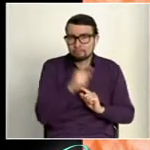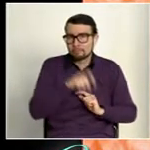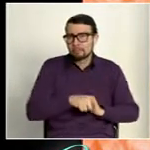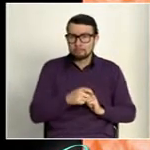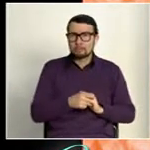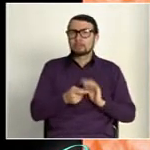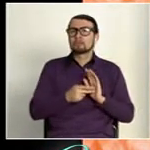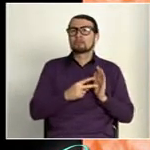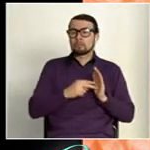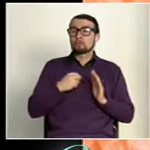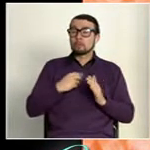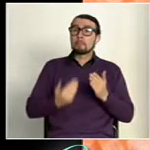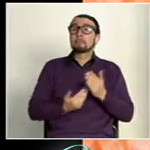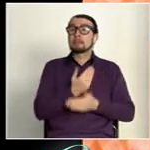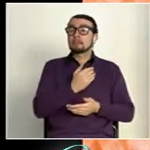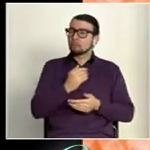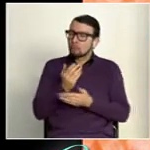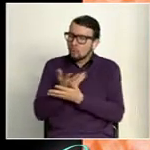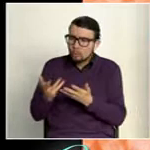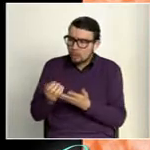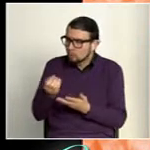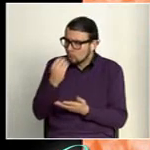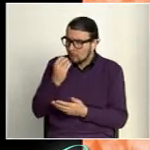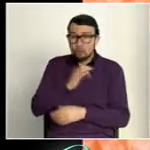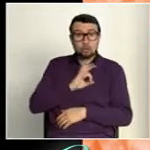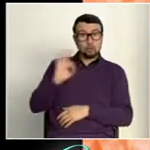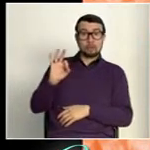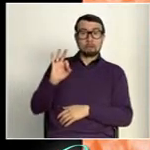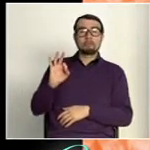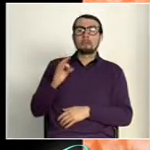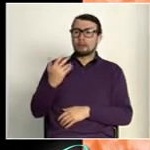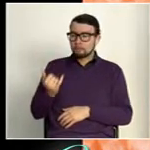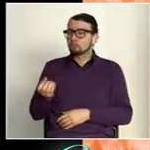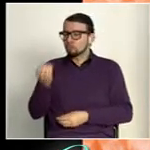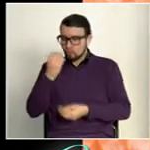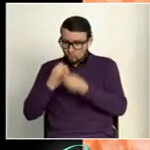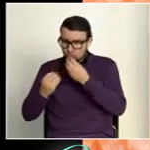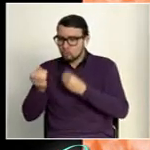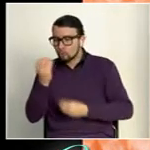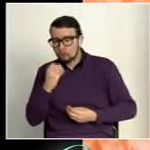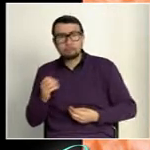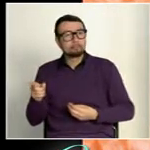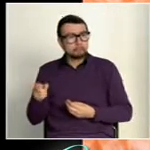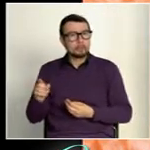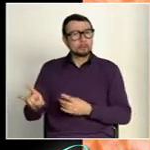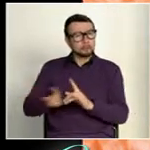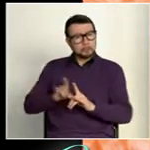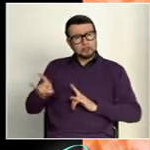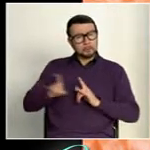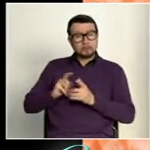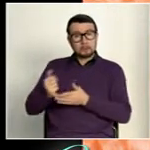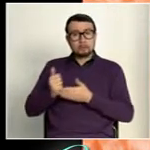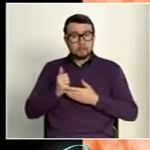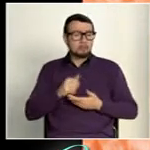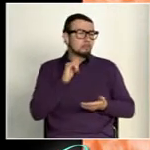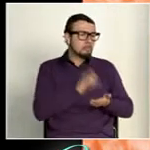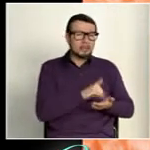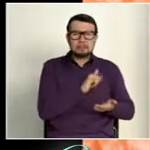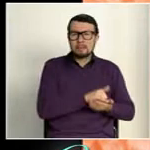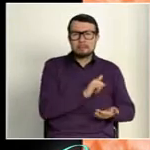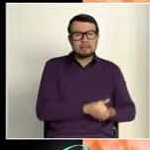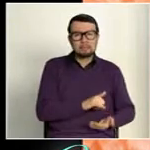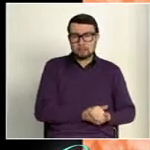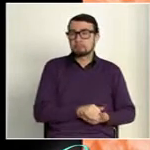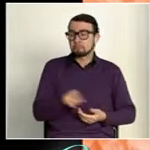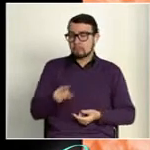que empezar a consumir cosas que nunca hemos comido para ingerir minerales y propiedades de esos alimentos y no siempre acostumbrar el cuerpo a las mismas